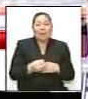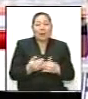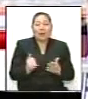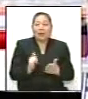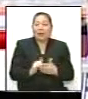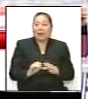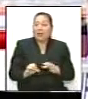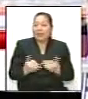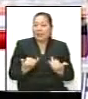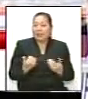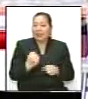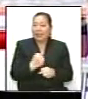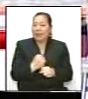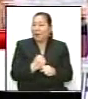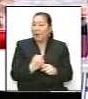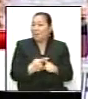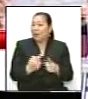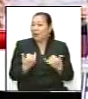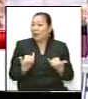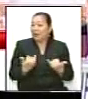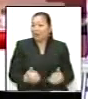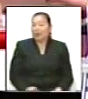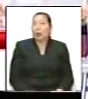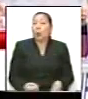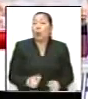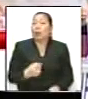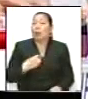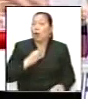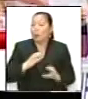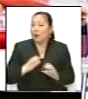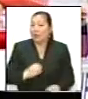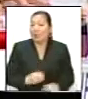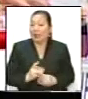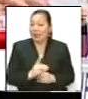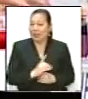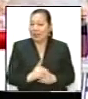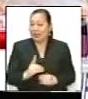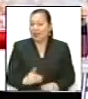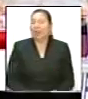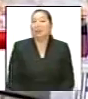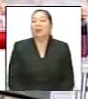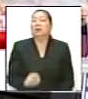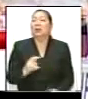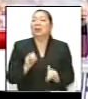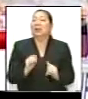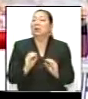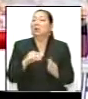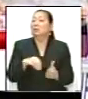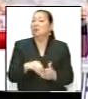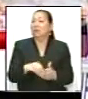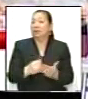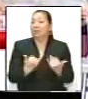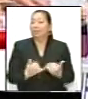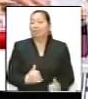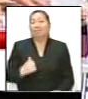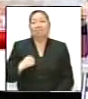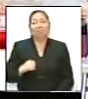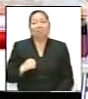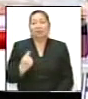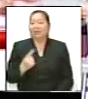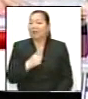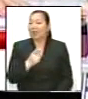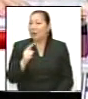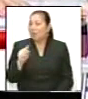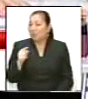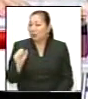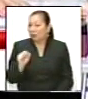que van a realizar dichas obras. En ese entonces, cuando conversábamos de la descentralización, solo le querían dar a estas municipalidades